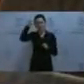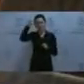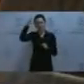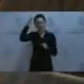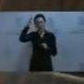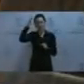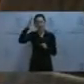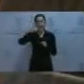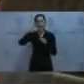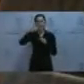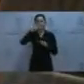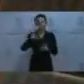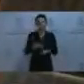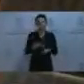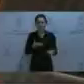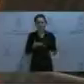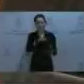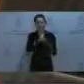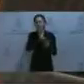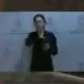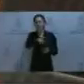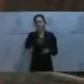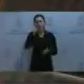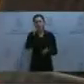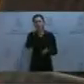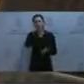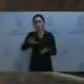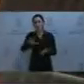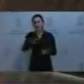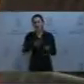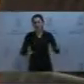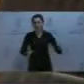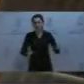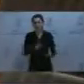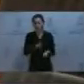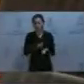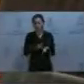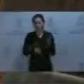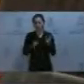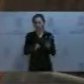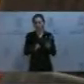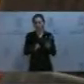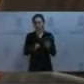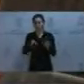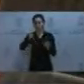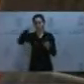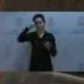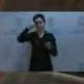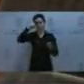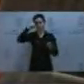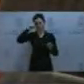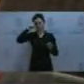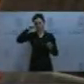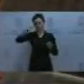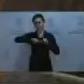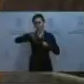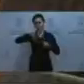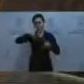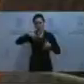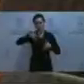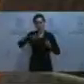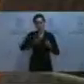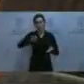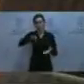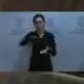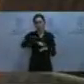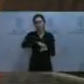año 2015, 25 pacientes fueron intervenidos en la unidad de trastornos del movimiento del complejo